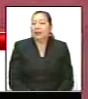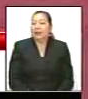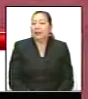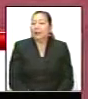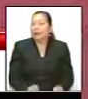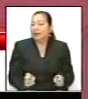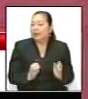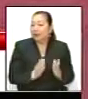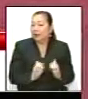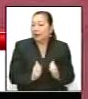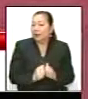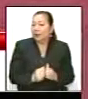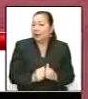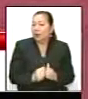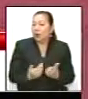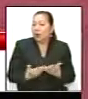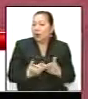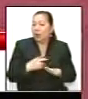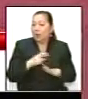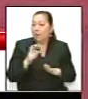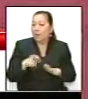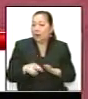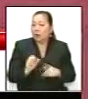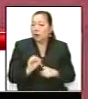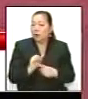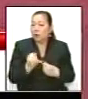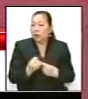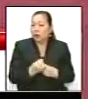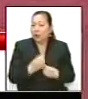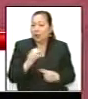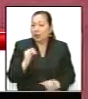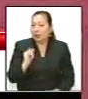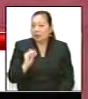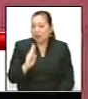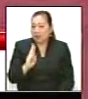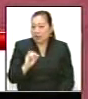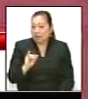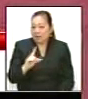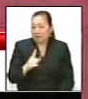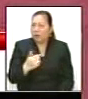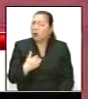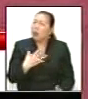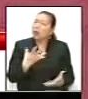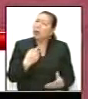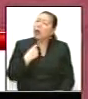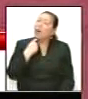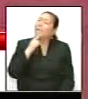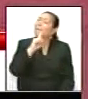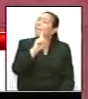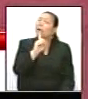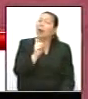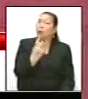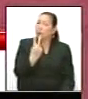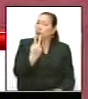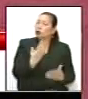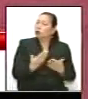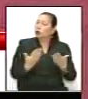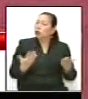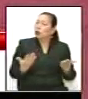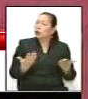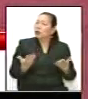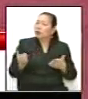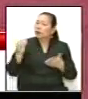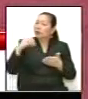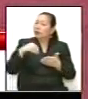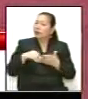débil articulación con los colegios profesionales y sociedad civil. A mí me gustaría saber dos cosas acá. Primero, lo del plan